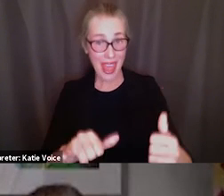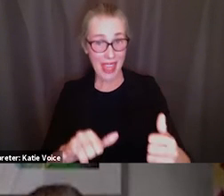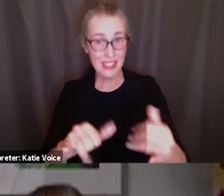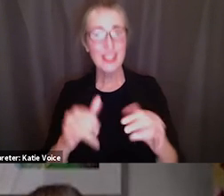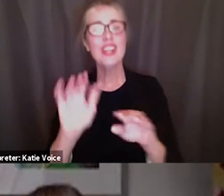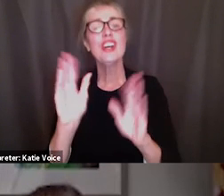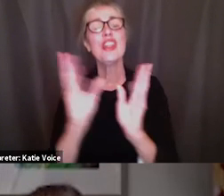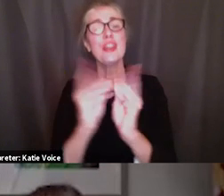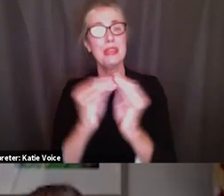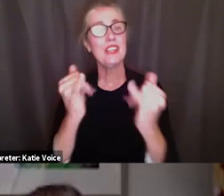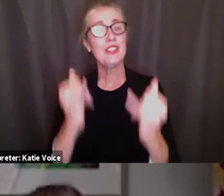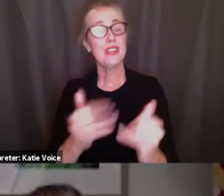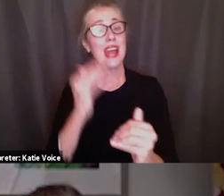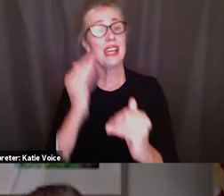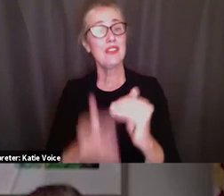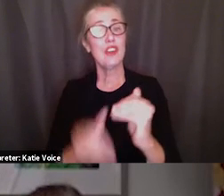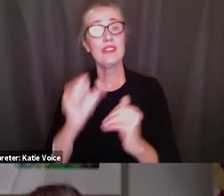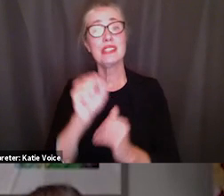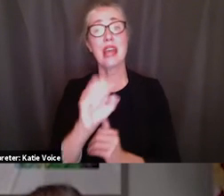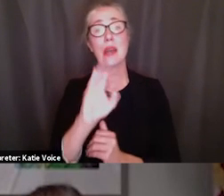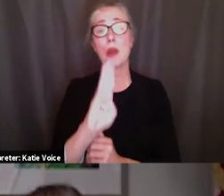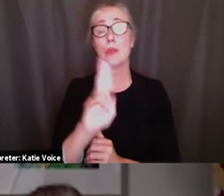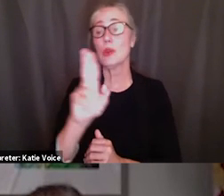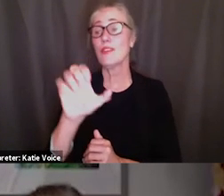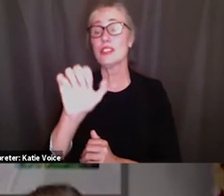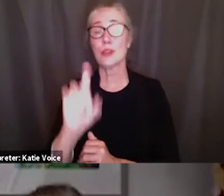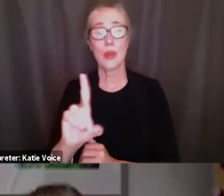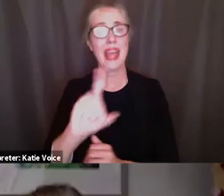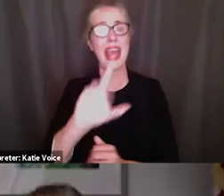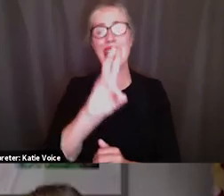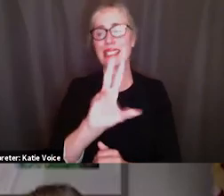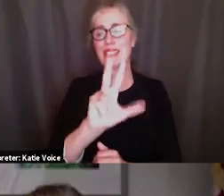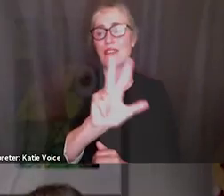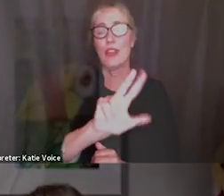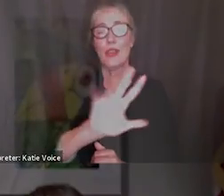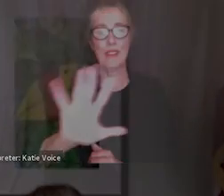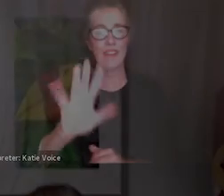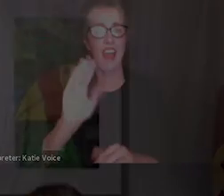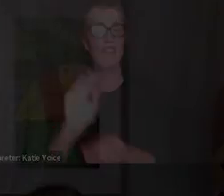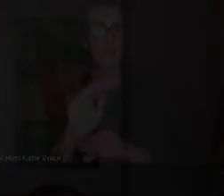Unificado de Santa Bárbara se da por cerrada a las 7:35 p.m. Buenas tardes a todos.